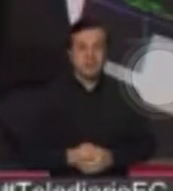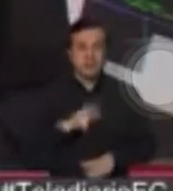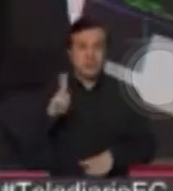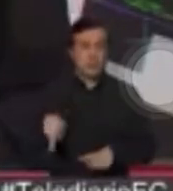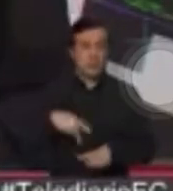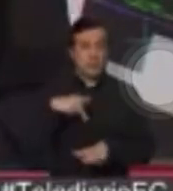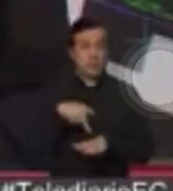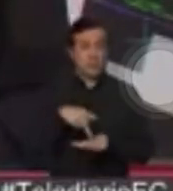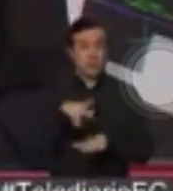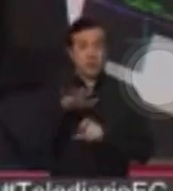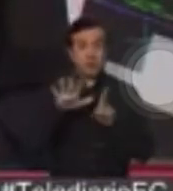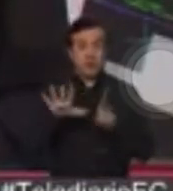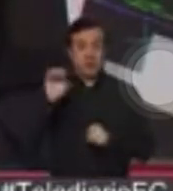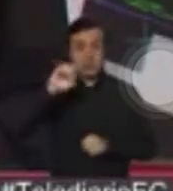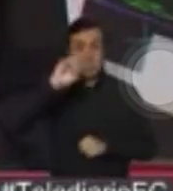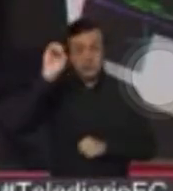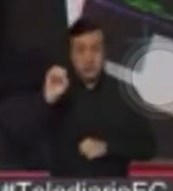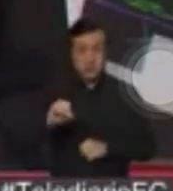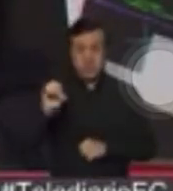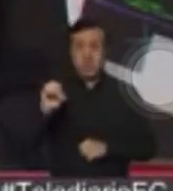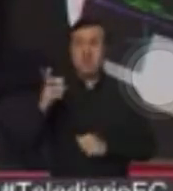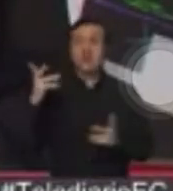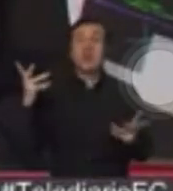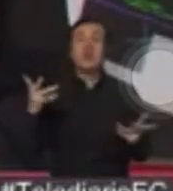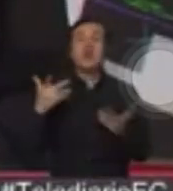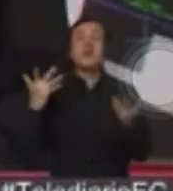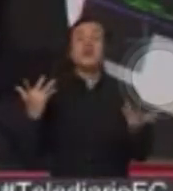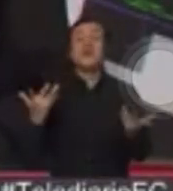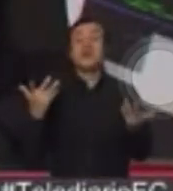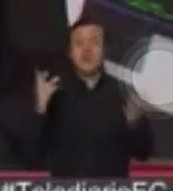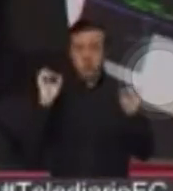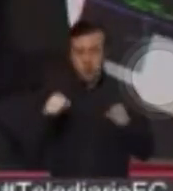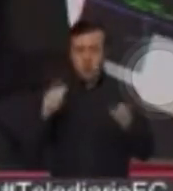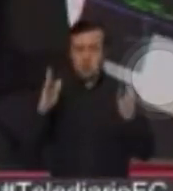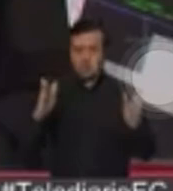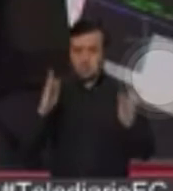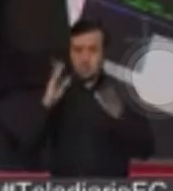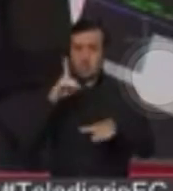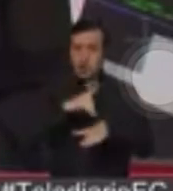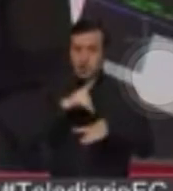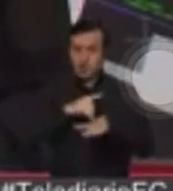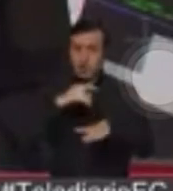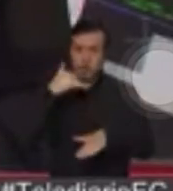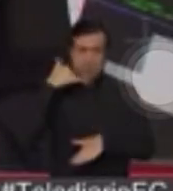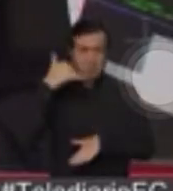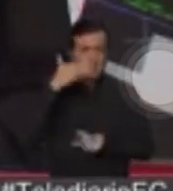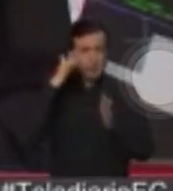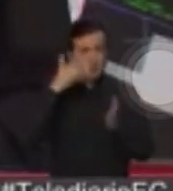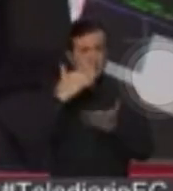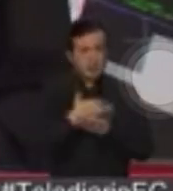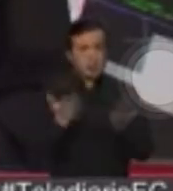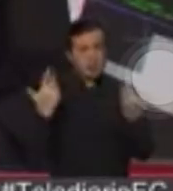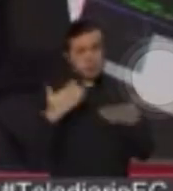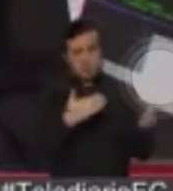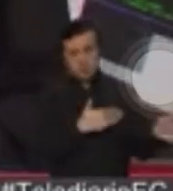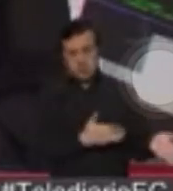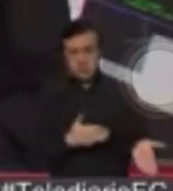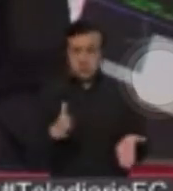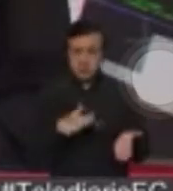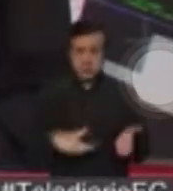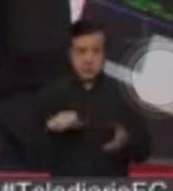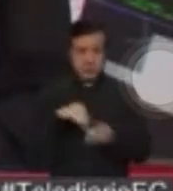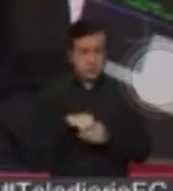especialistas, hasta un 60% de las dolencias pueden tratarse a través de la telemedicina. Frente a la emergencia sanitaria y el aislamiento,